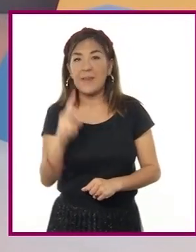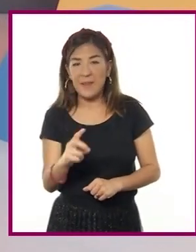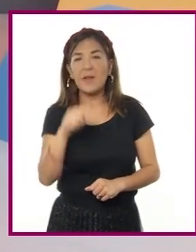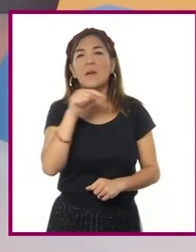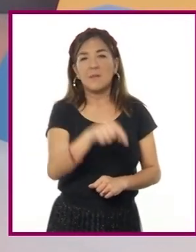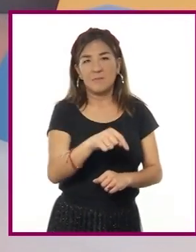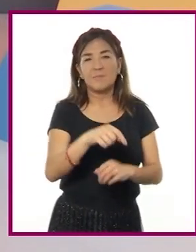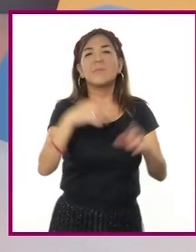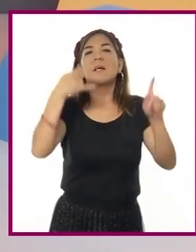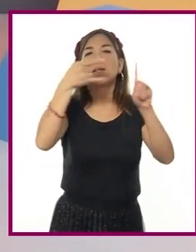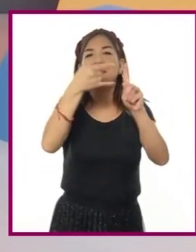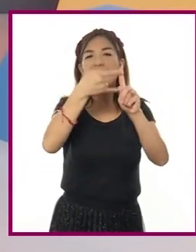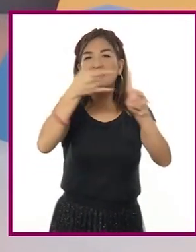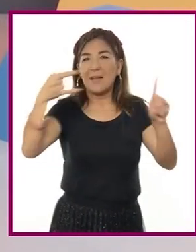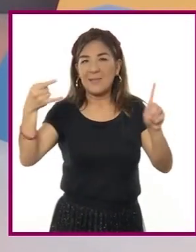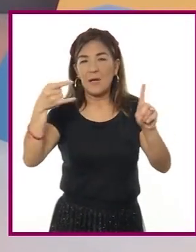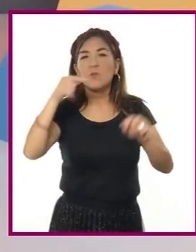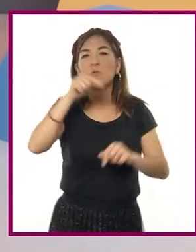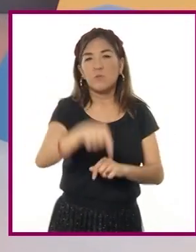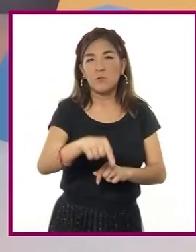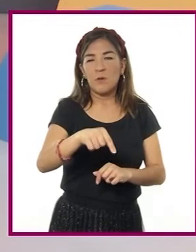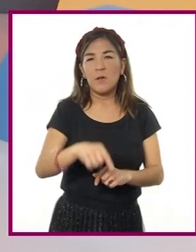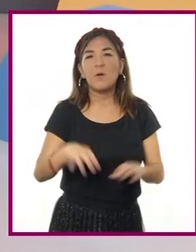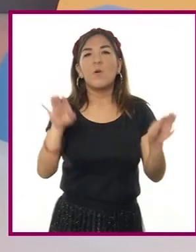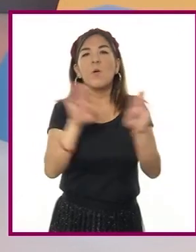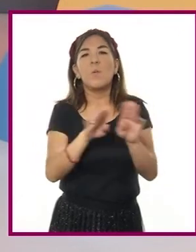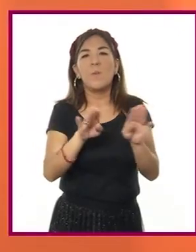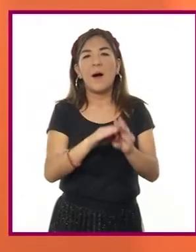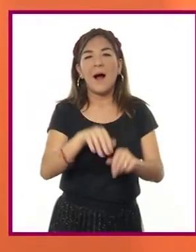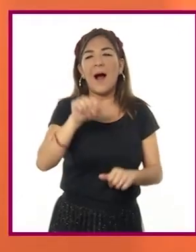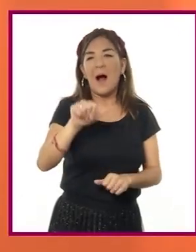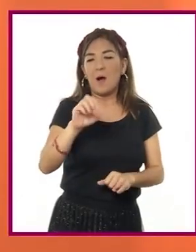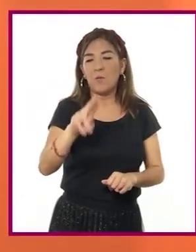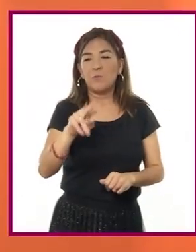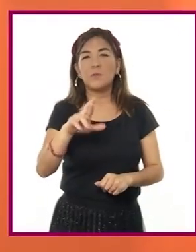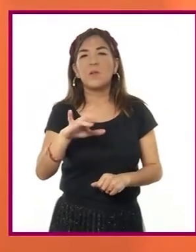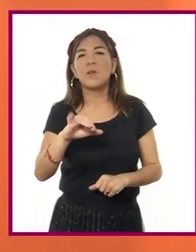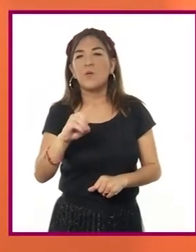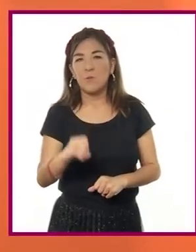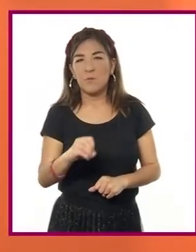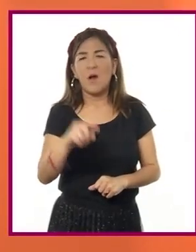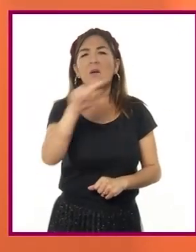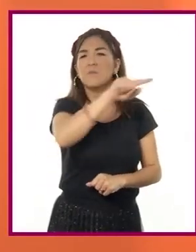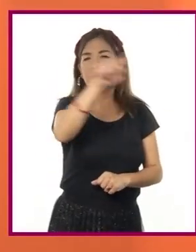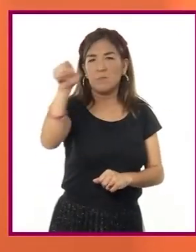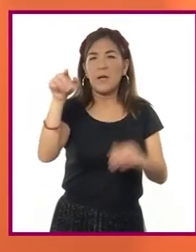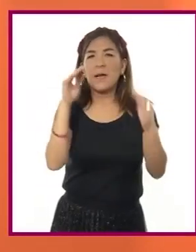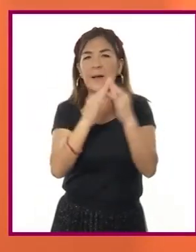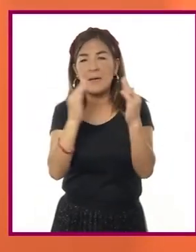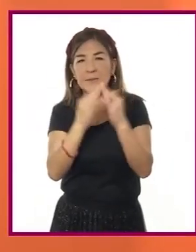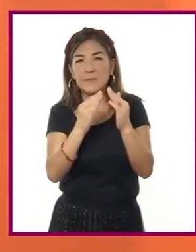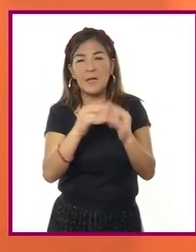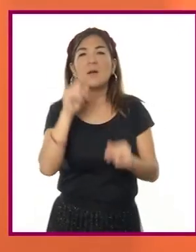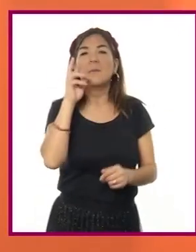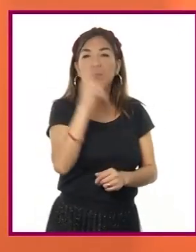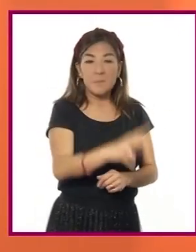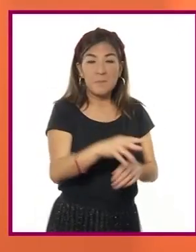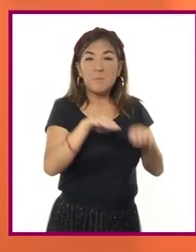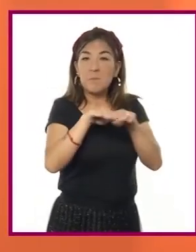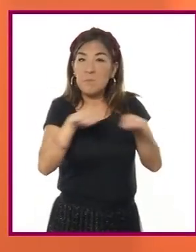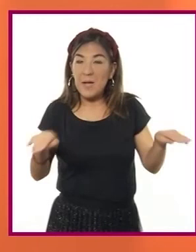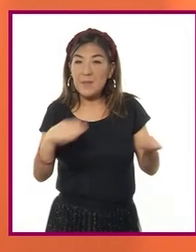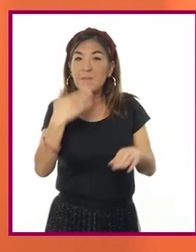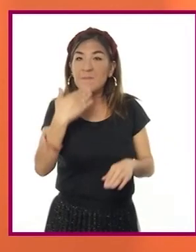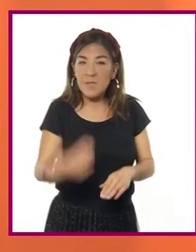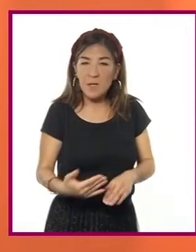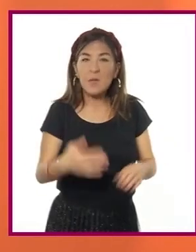un rectángulo que suele denominarse rectángulo áureo. En casa, verifiquen esta proporción.